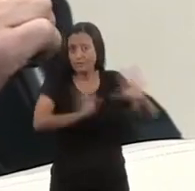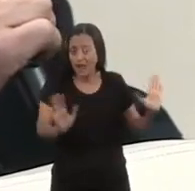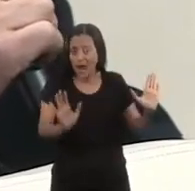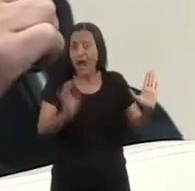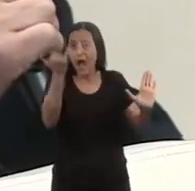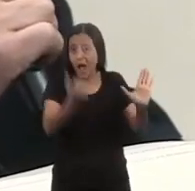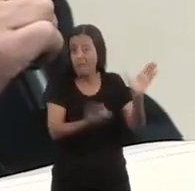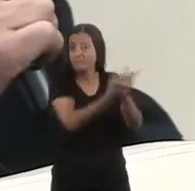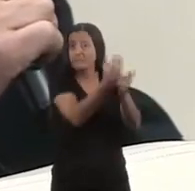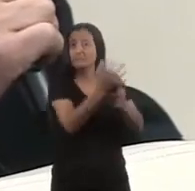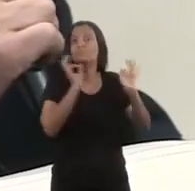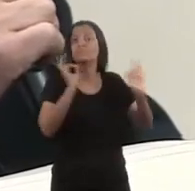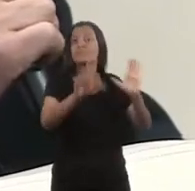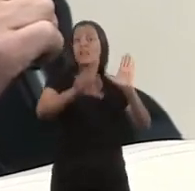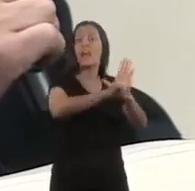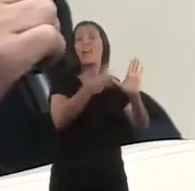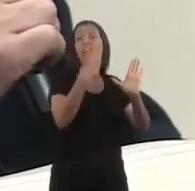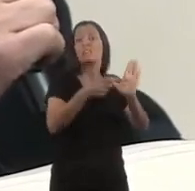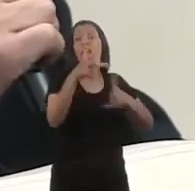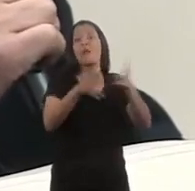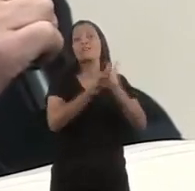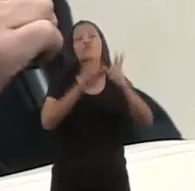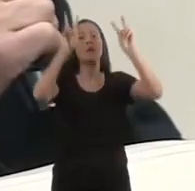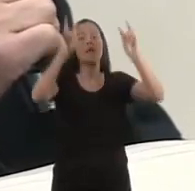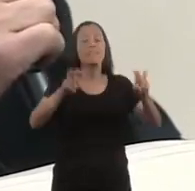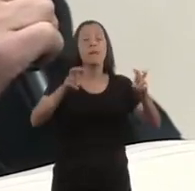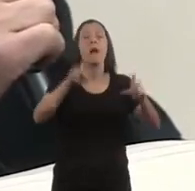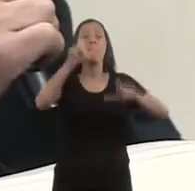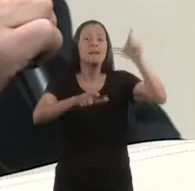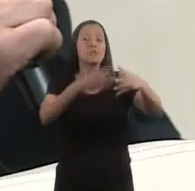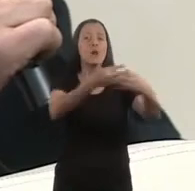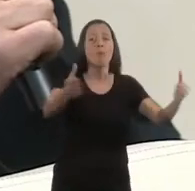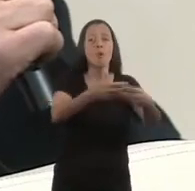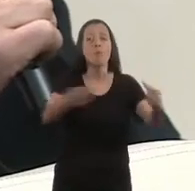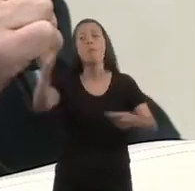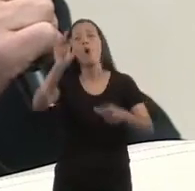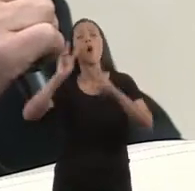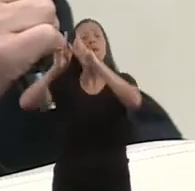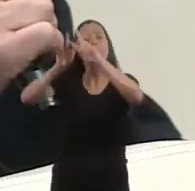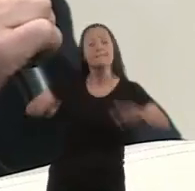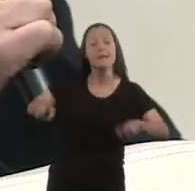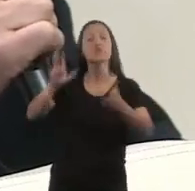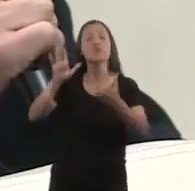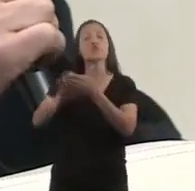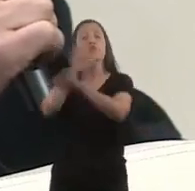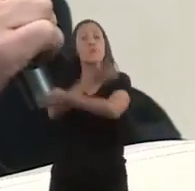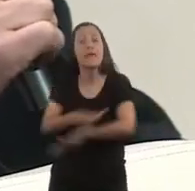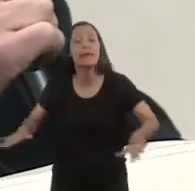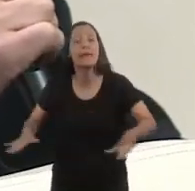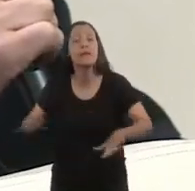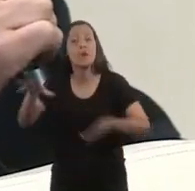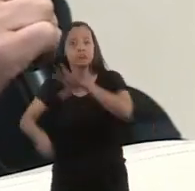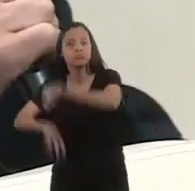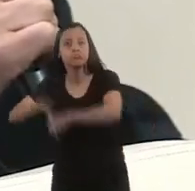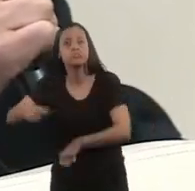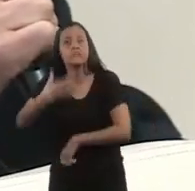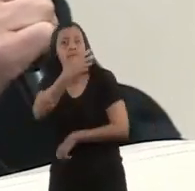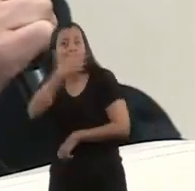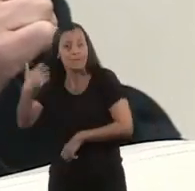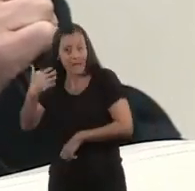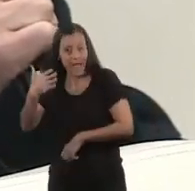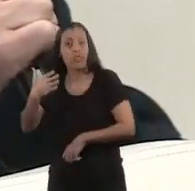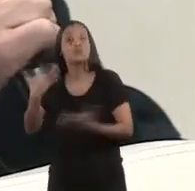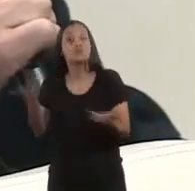cosas, hablan de la desaparición de personas y la investigación sobre los niños secuestrados y que aún